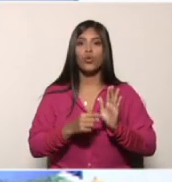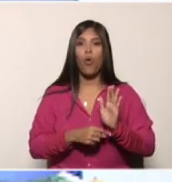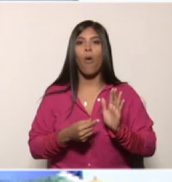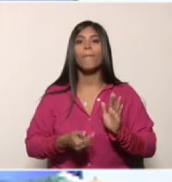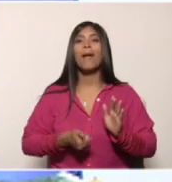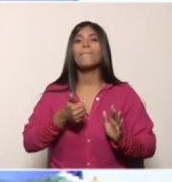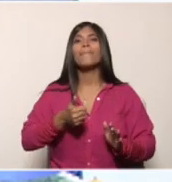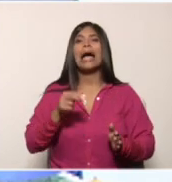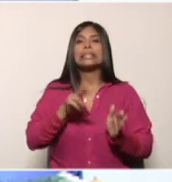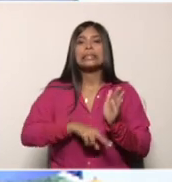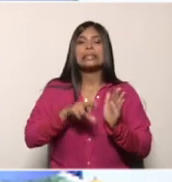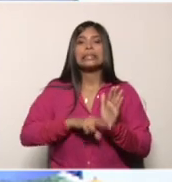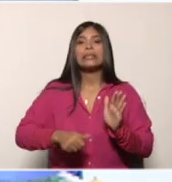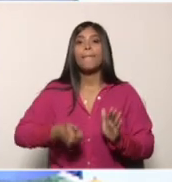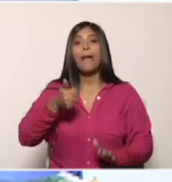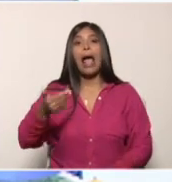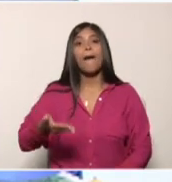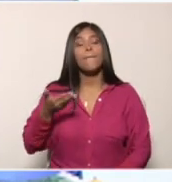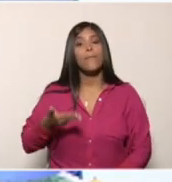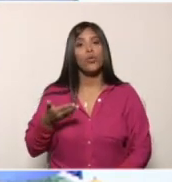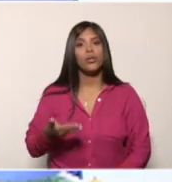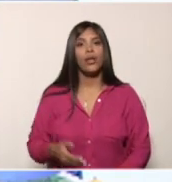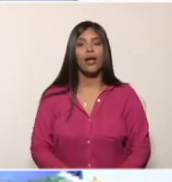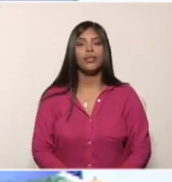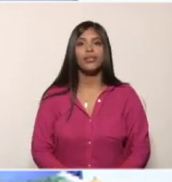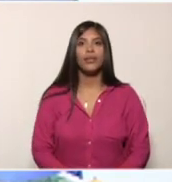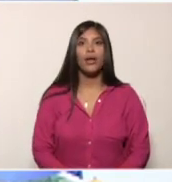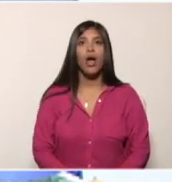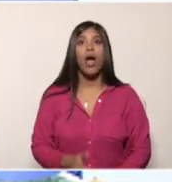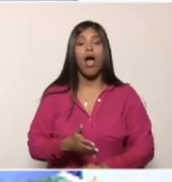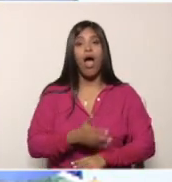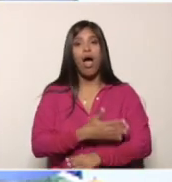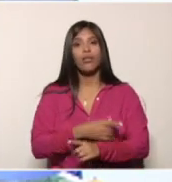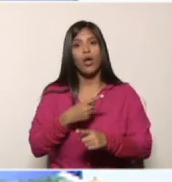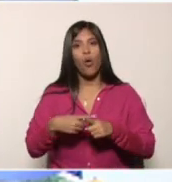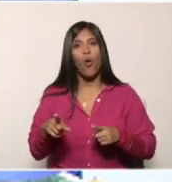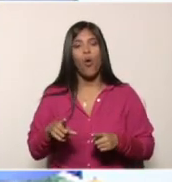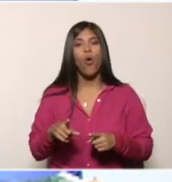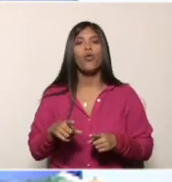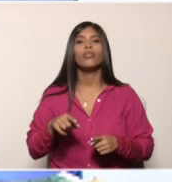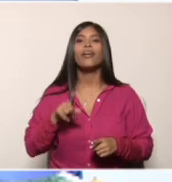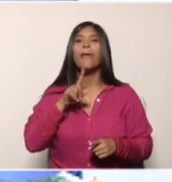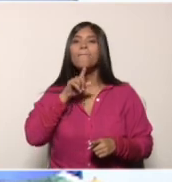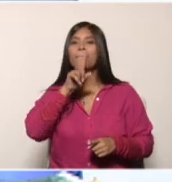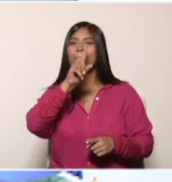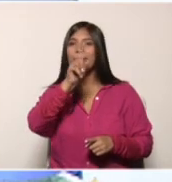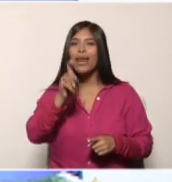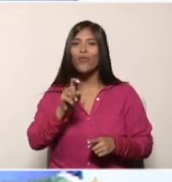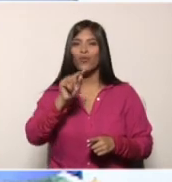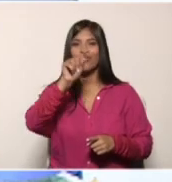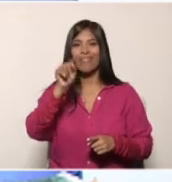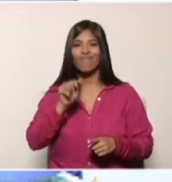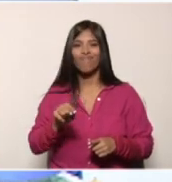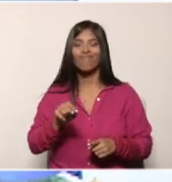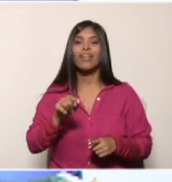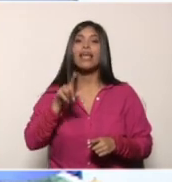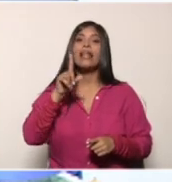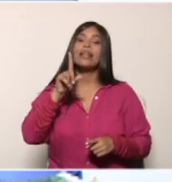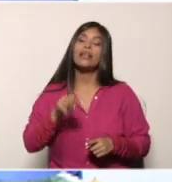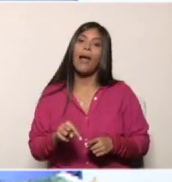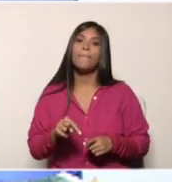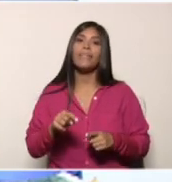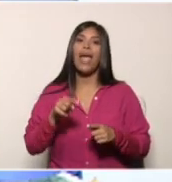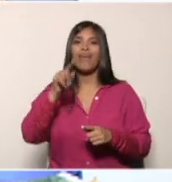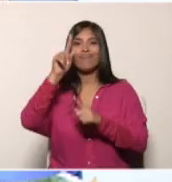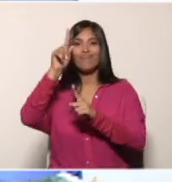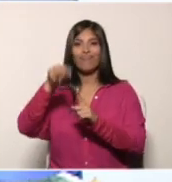más utilizamos. Los otros que les mencioné, el signo de interrogación, los signos de admiración,